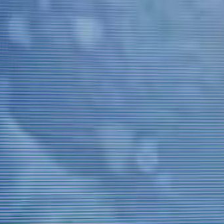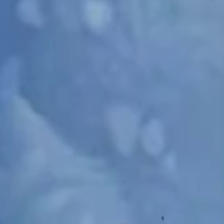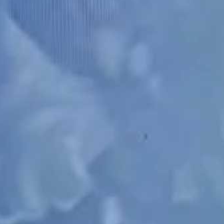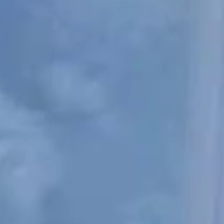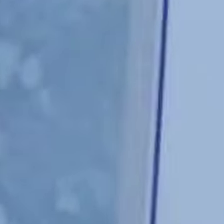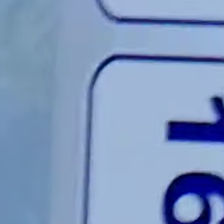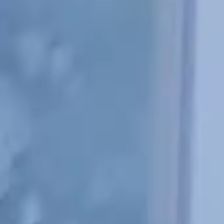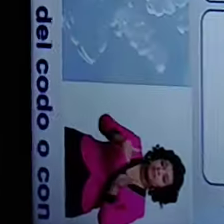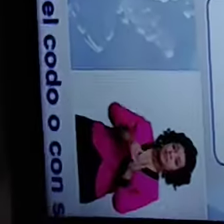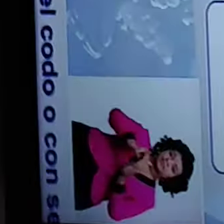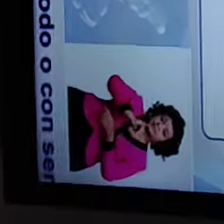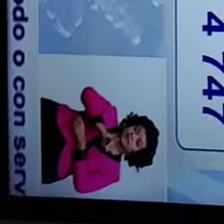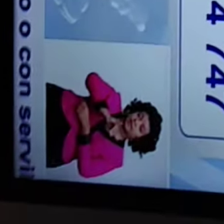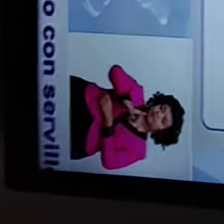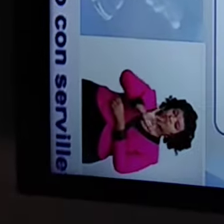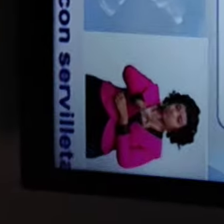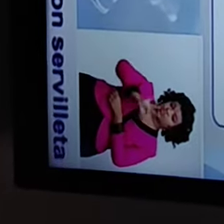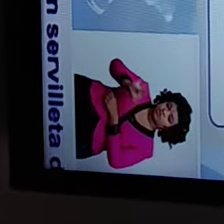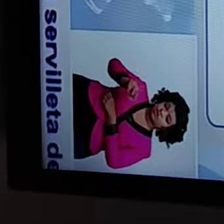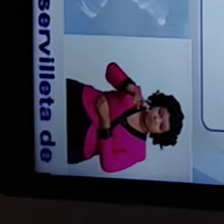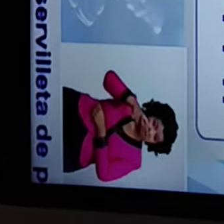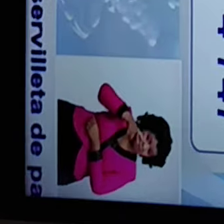3.688 sospechosos,